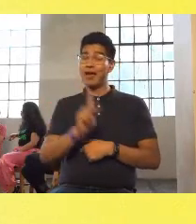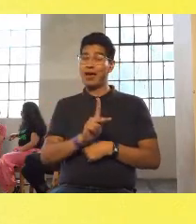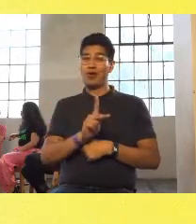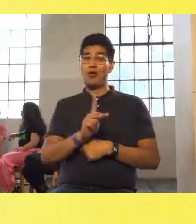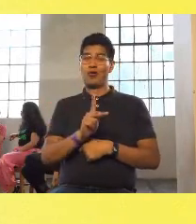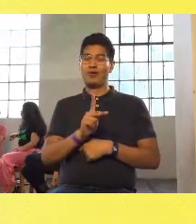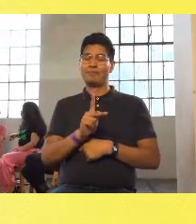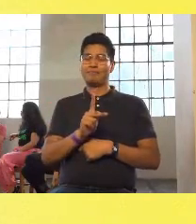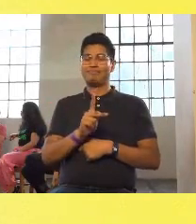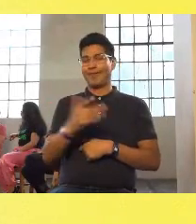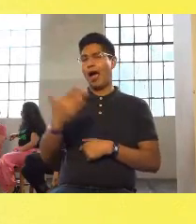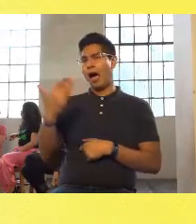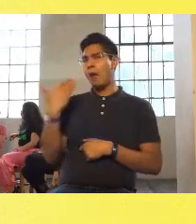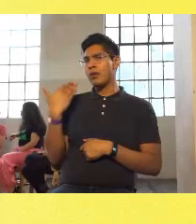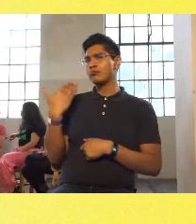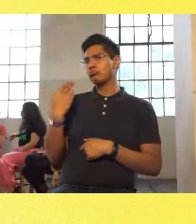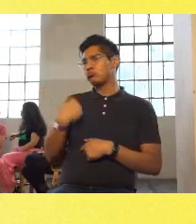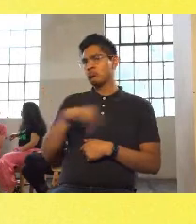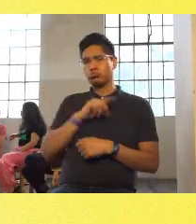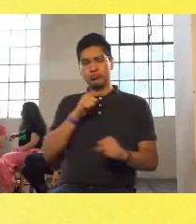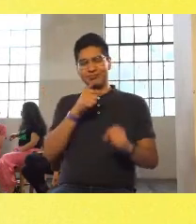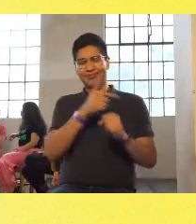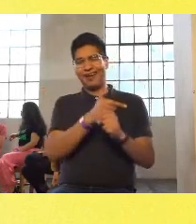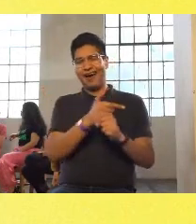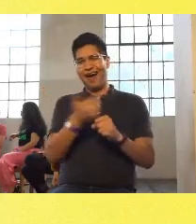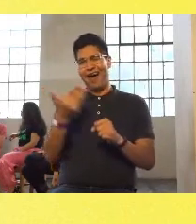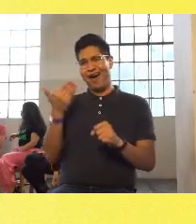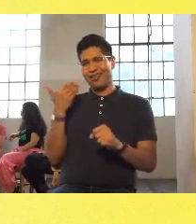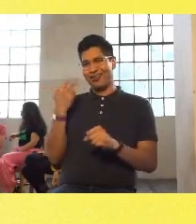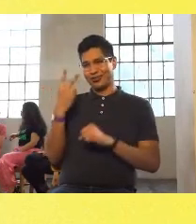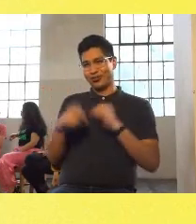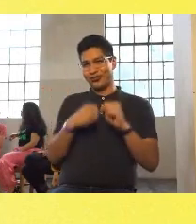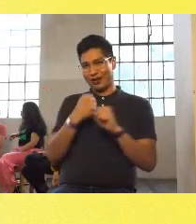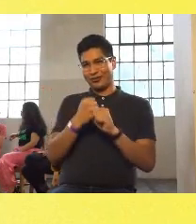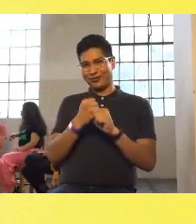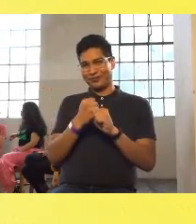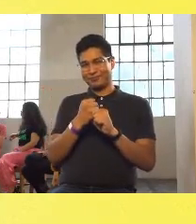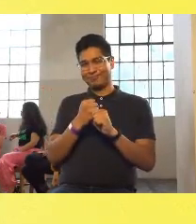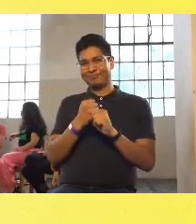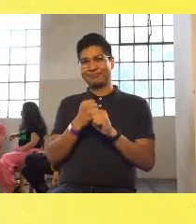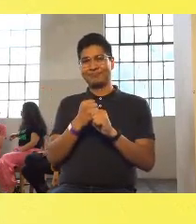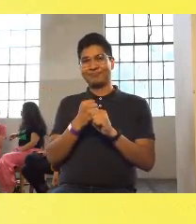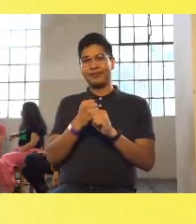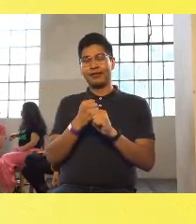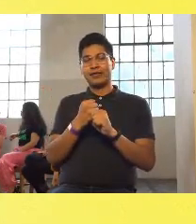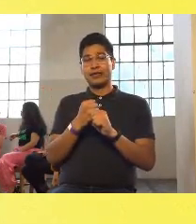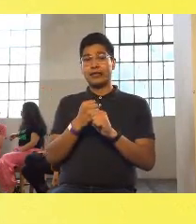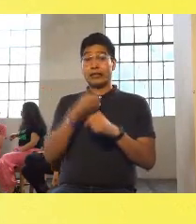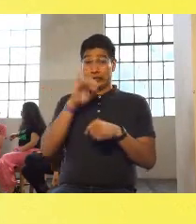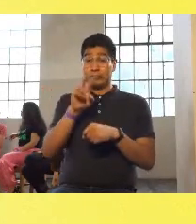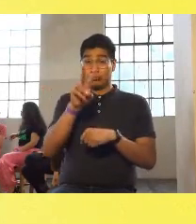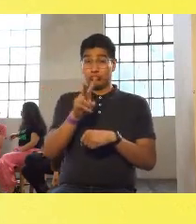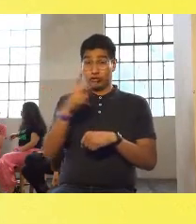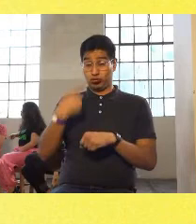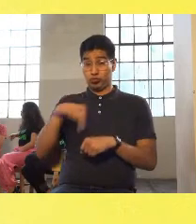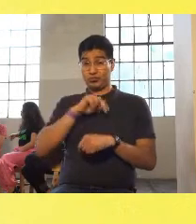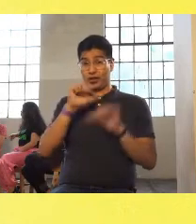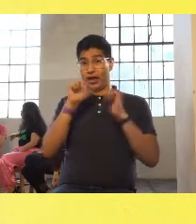de identificar, pues surge hace 2 años, o sea, después de 10 años de ya estar trabajando